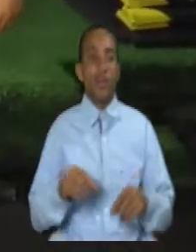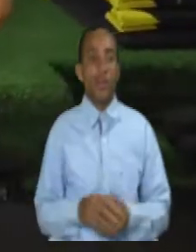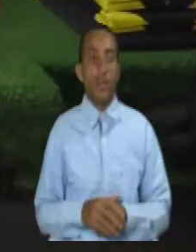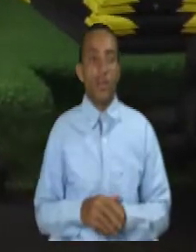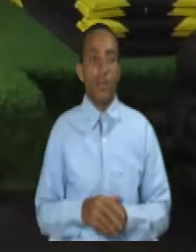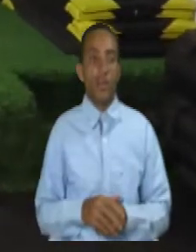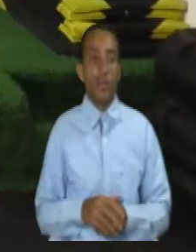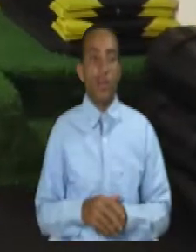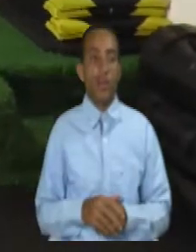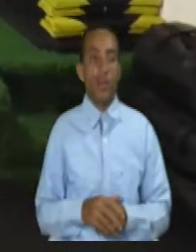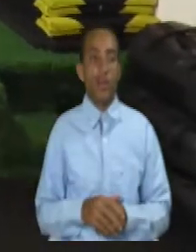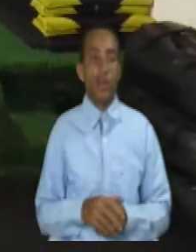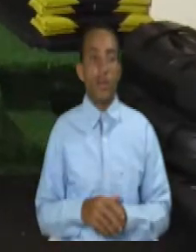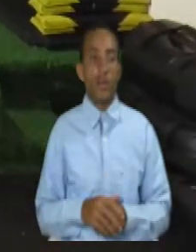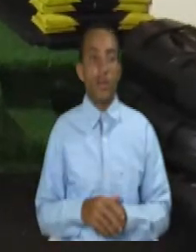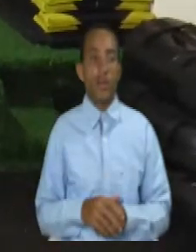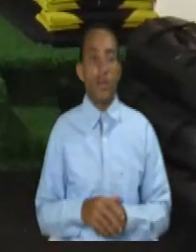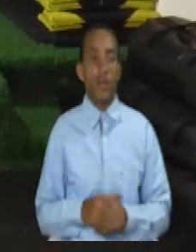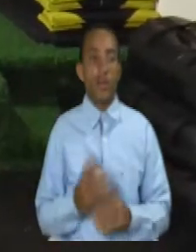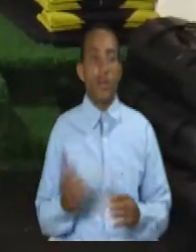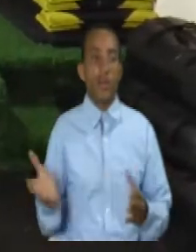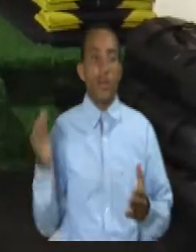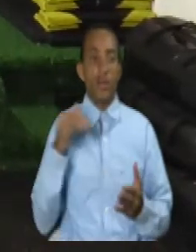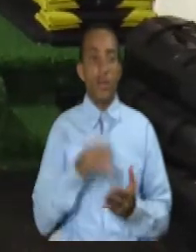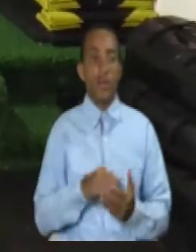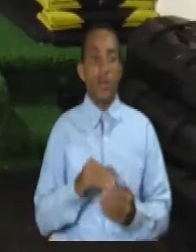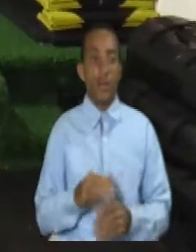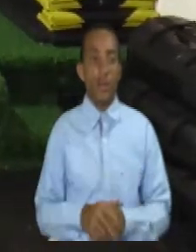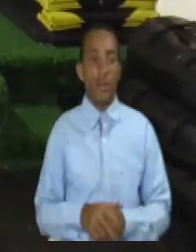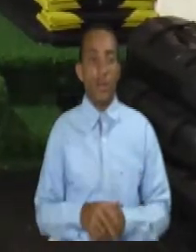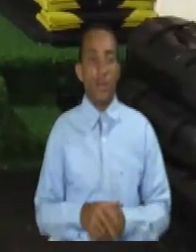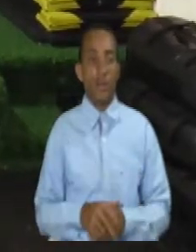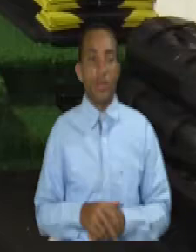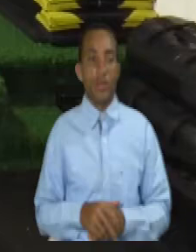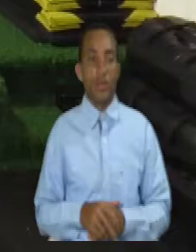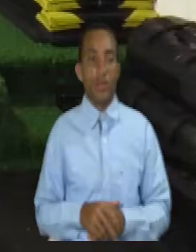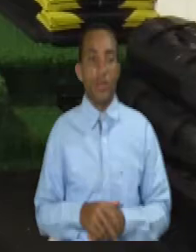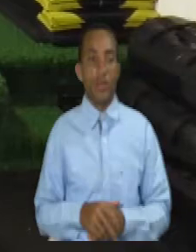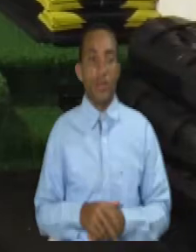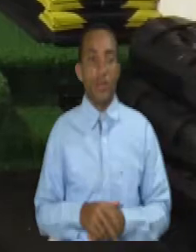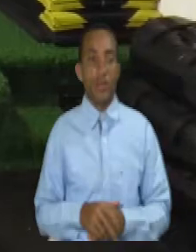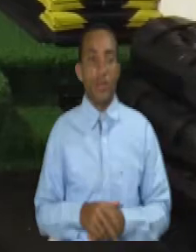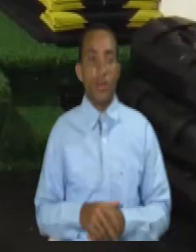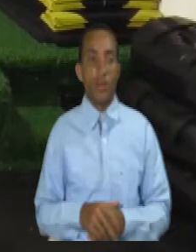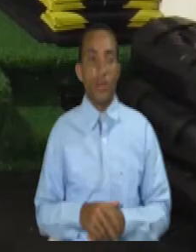piernas y volvemos nuevamente abajo. Más cerrar los pies,